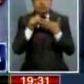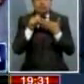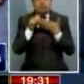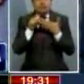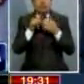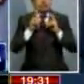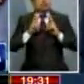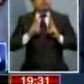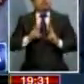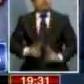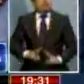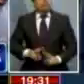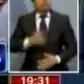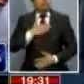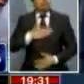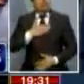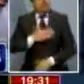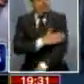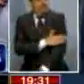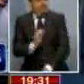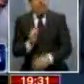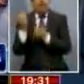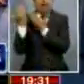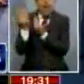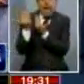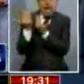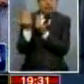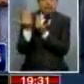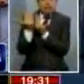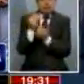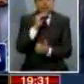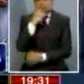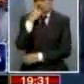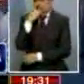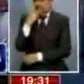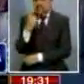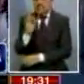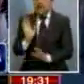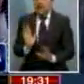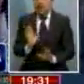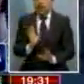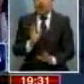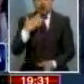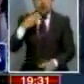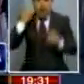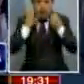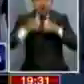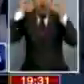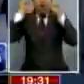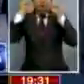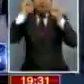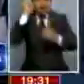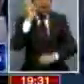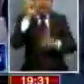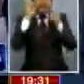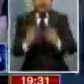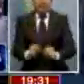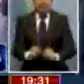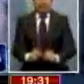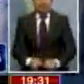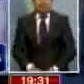con tranquilidad, con fe, con esperanza, con mucha seriedad, lo vamos a lograr. ¡Sí se puede!